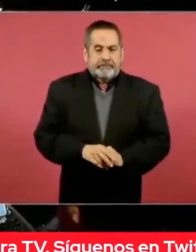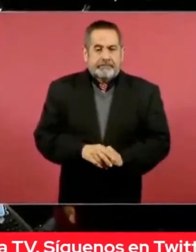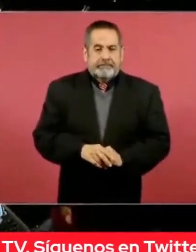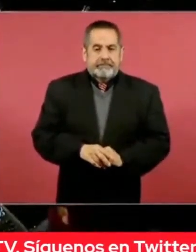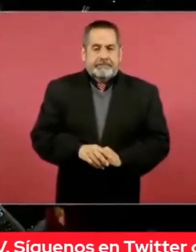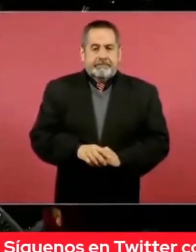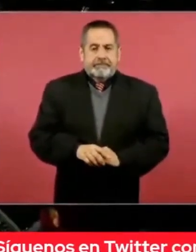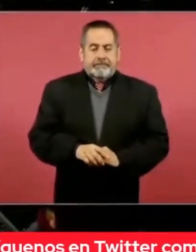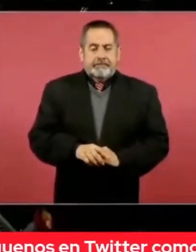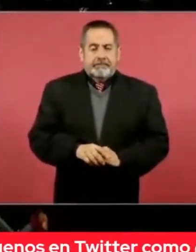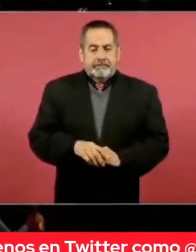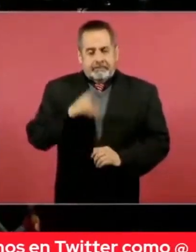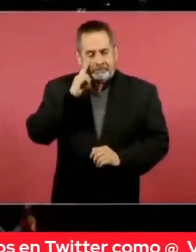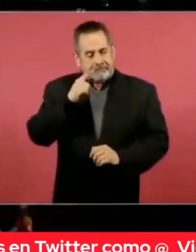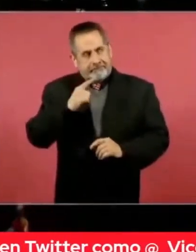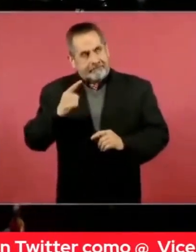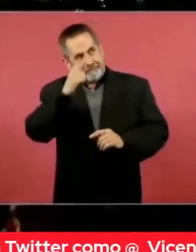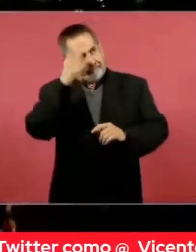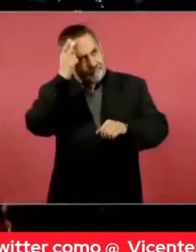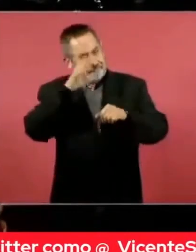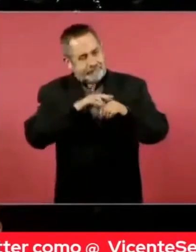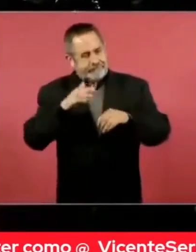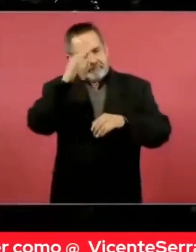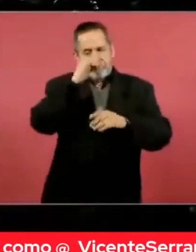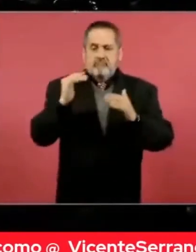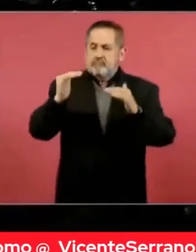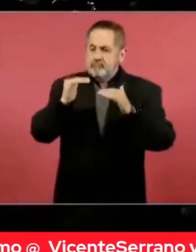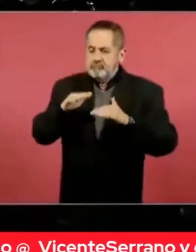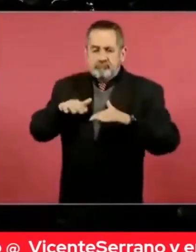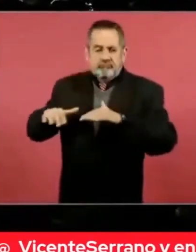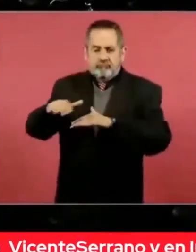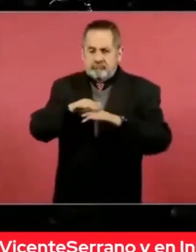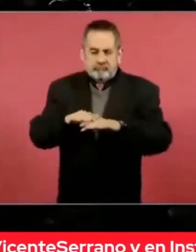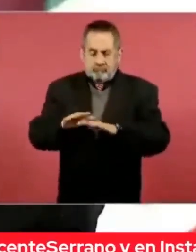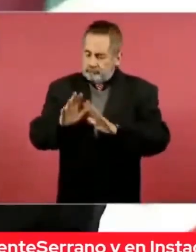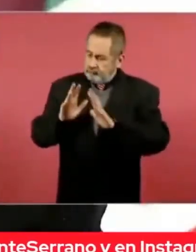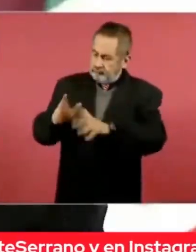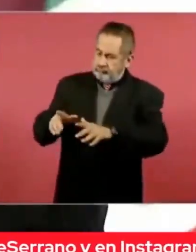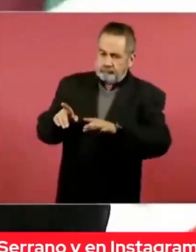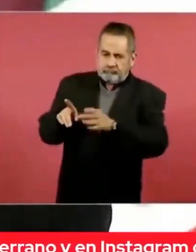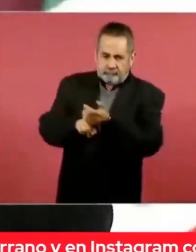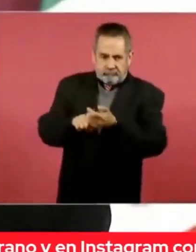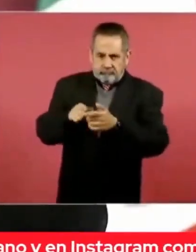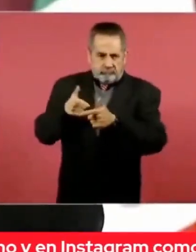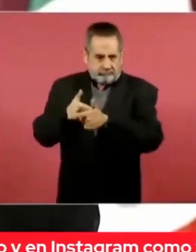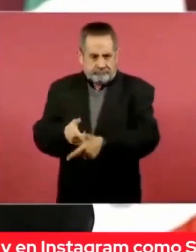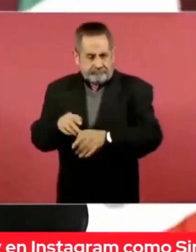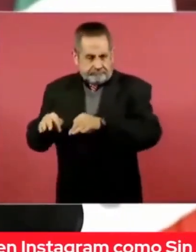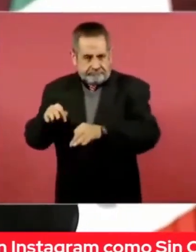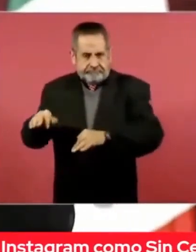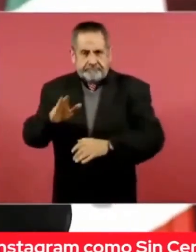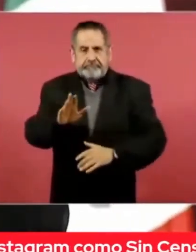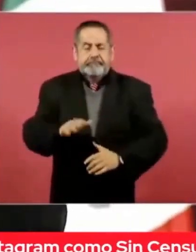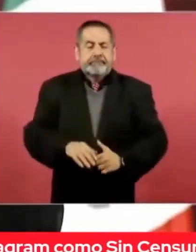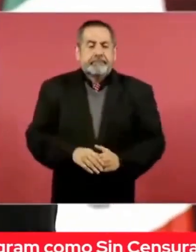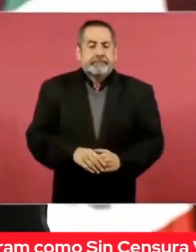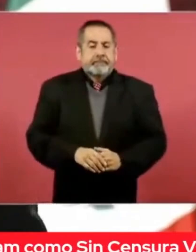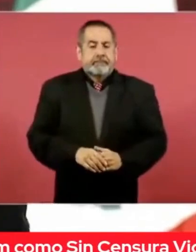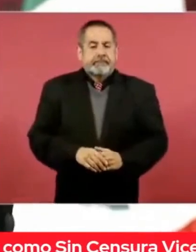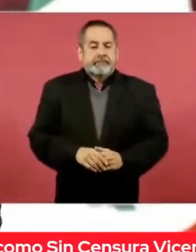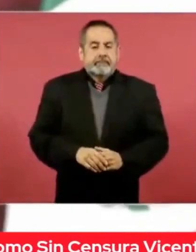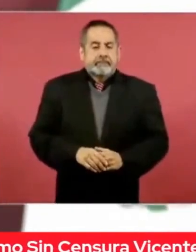este me refiero a los de arriba Los de abajo no se toca a ninguno